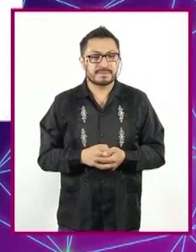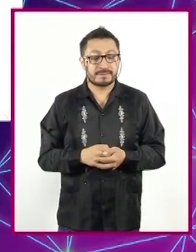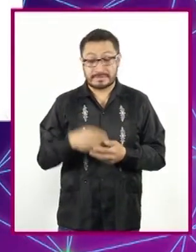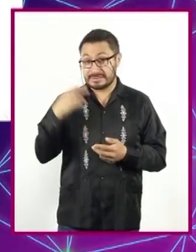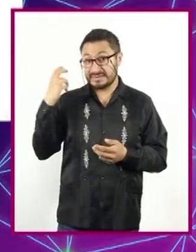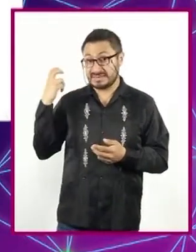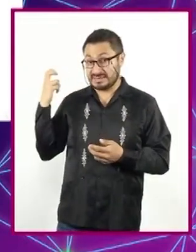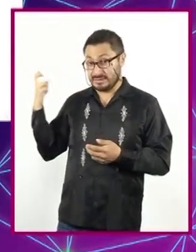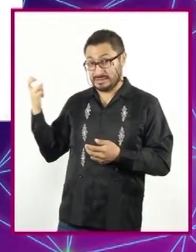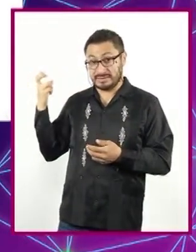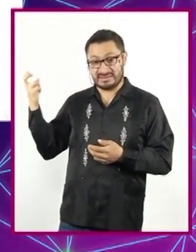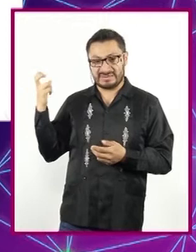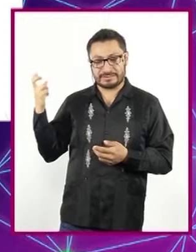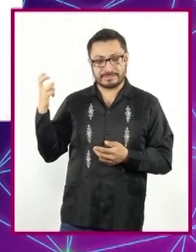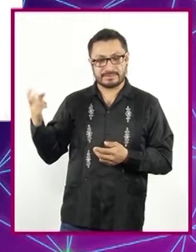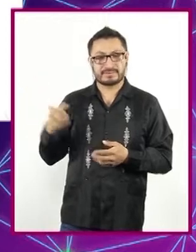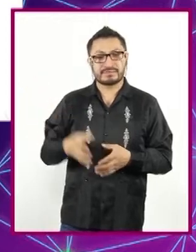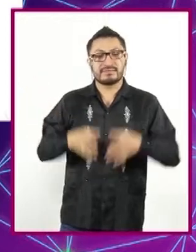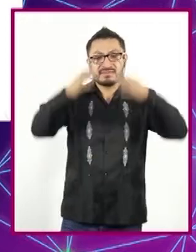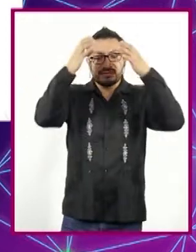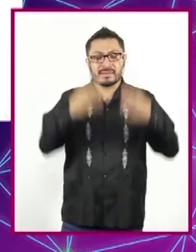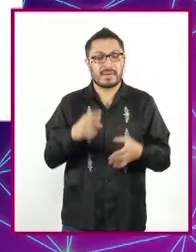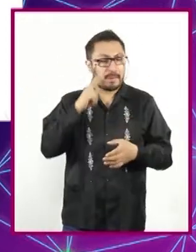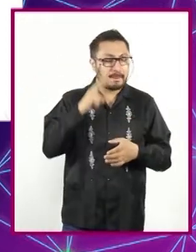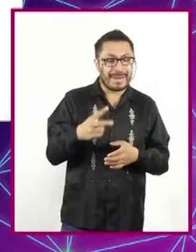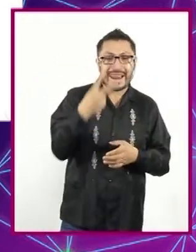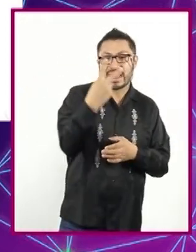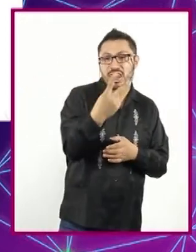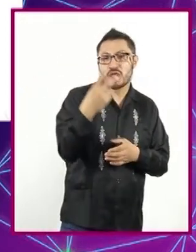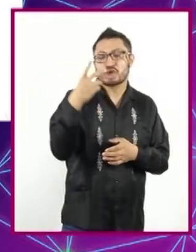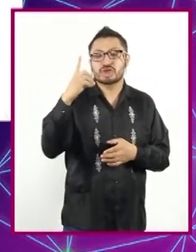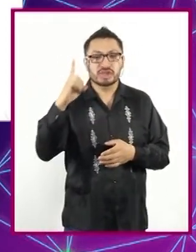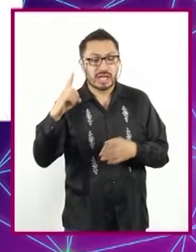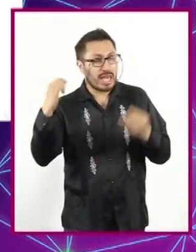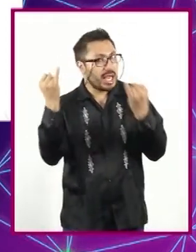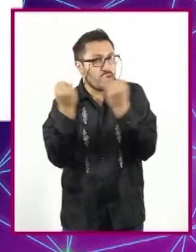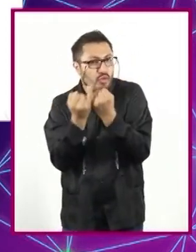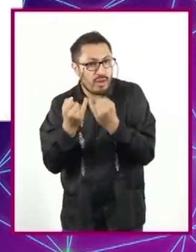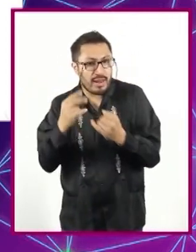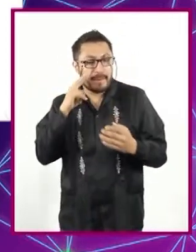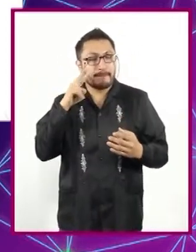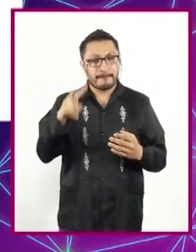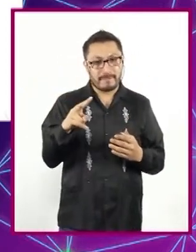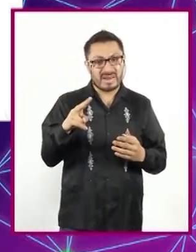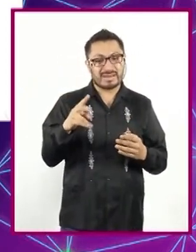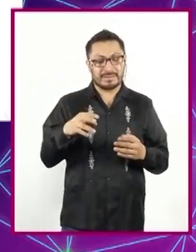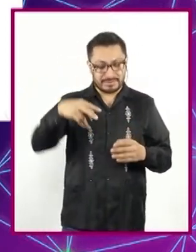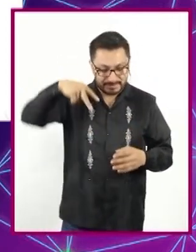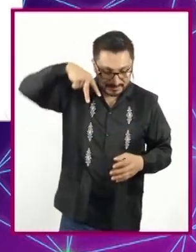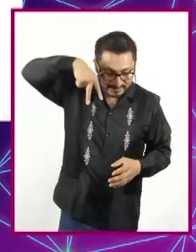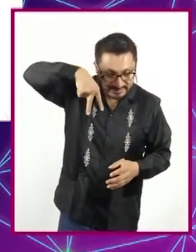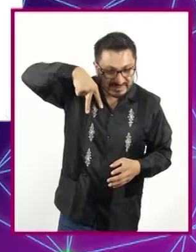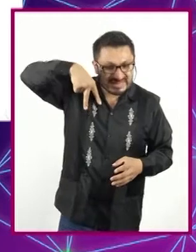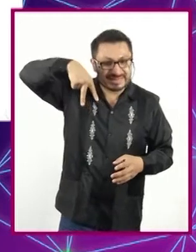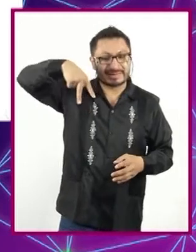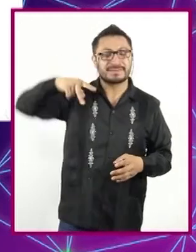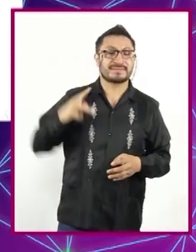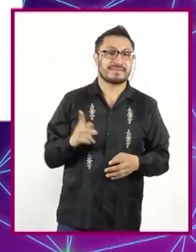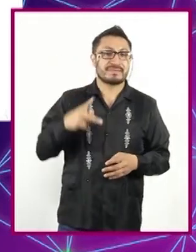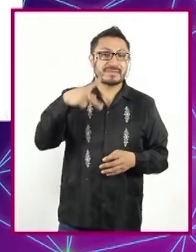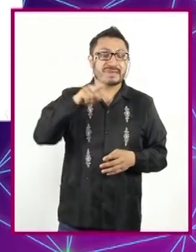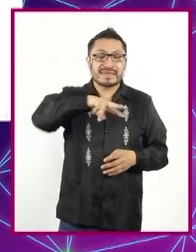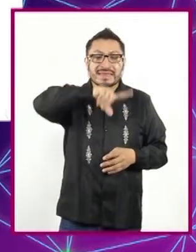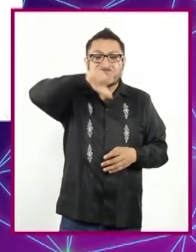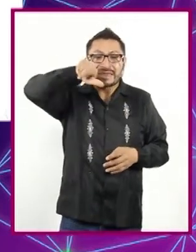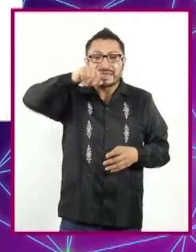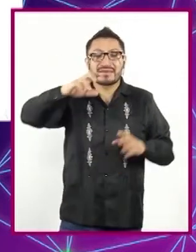Estos son el cilindro y la vista en dos dimensiones iguales, al ser vistas desde la parte superior. Después,